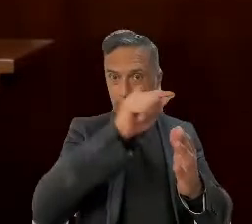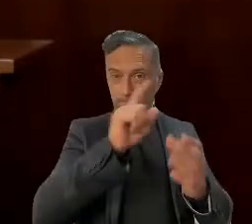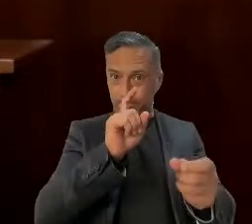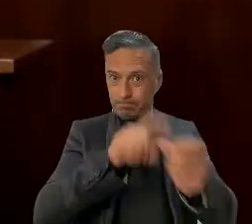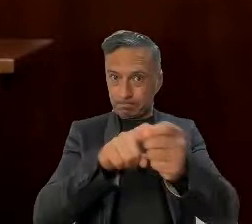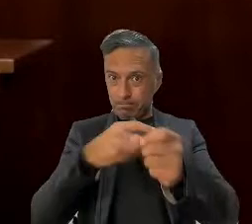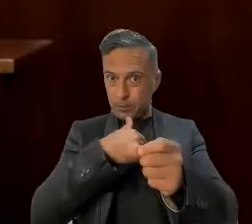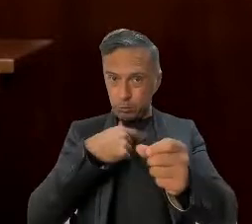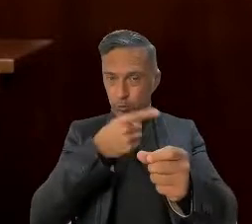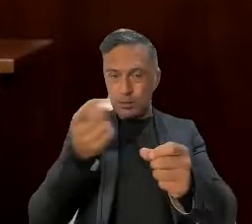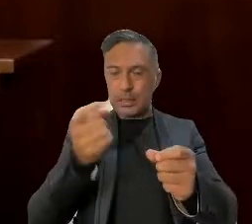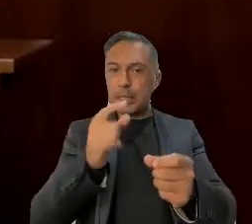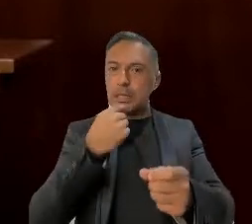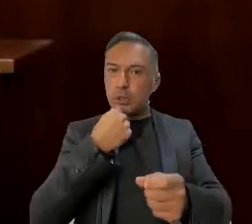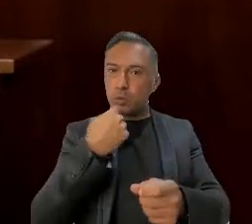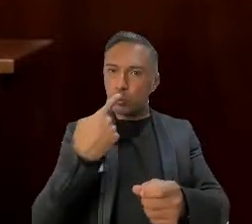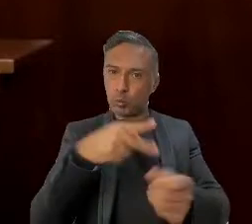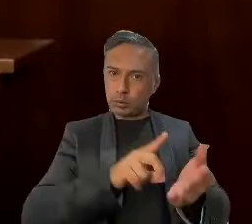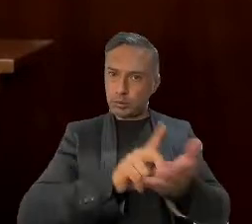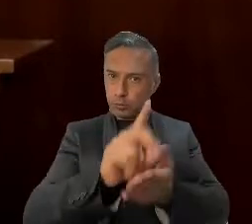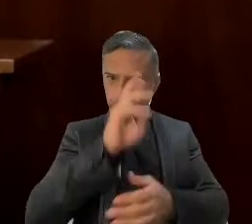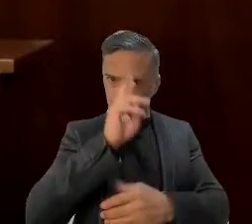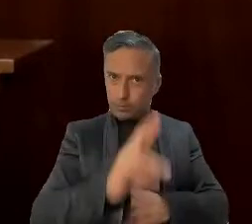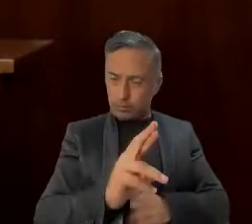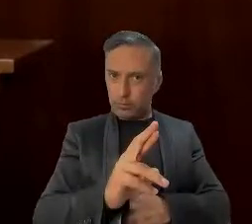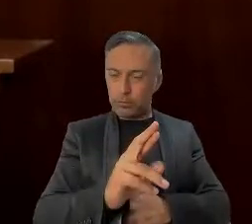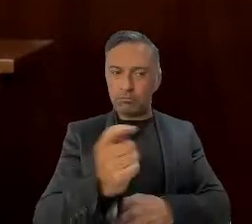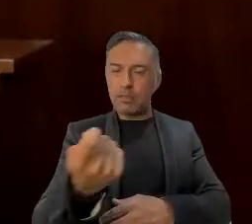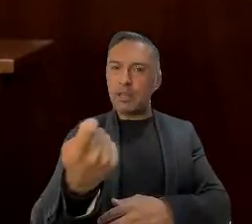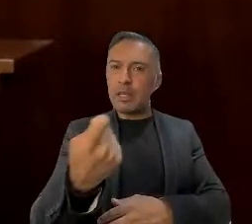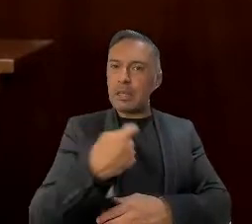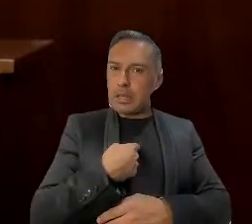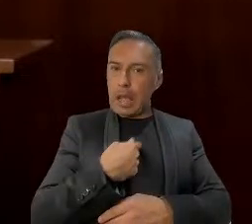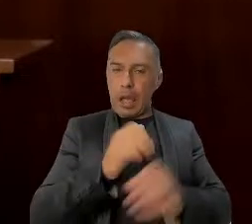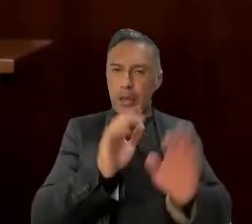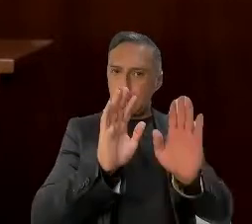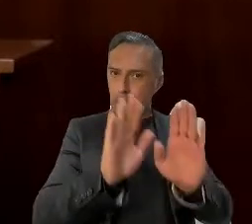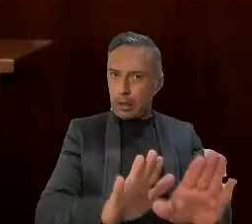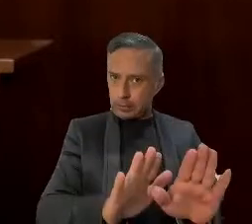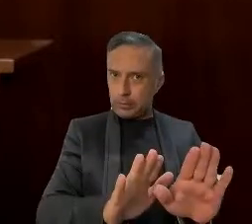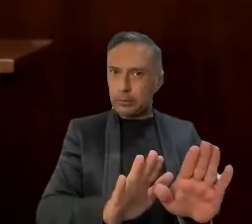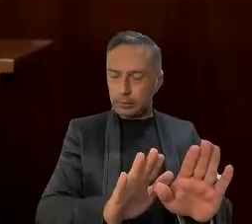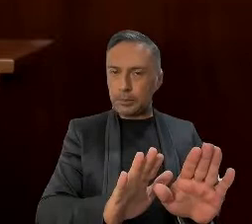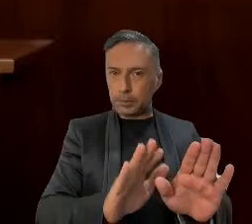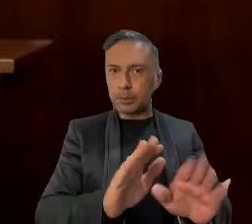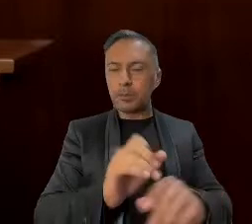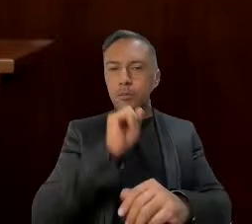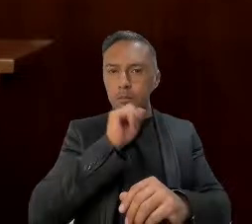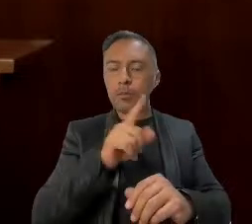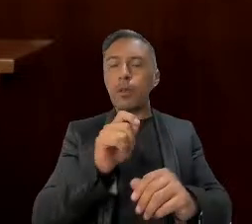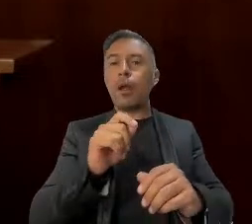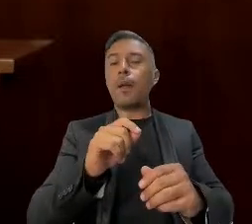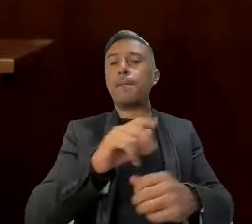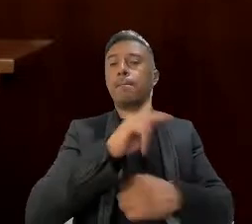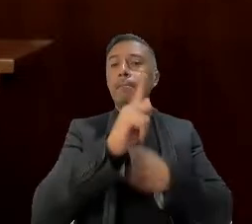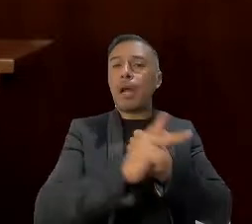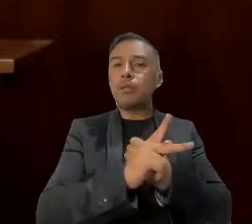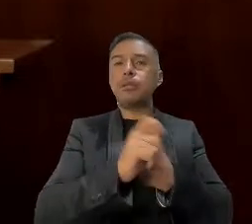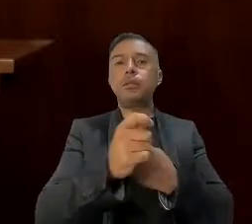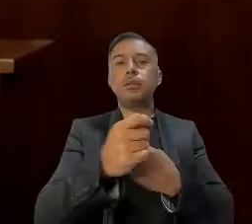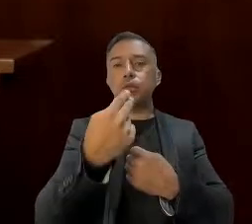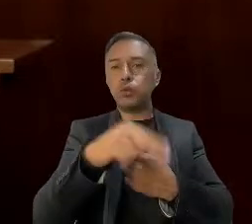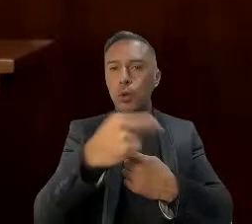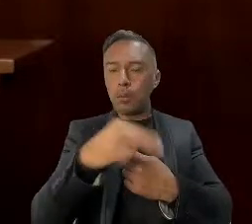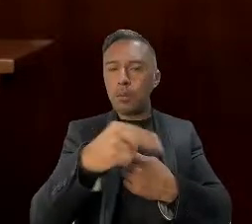derecho niño a preservar su identidad incluidos la nacionalidad el nombre y las relaciones familiares